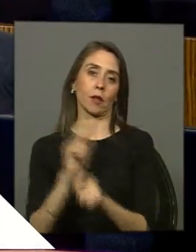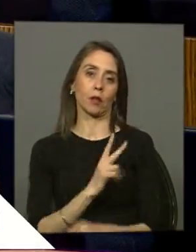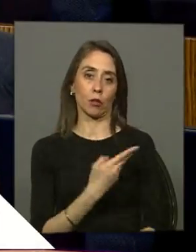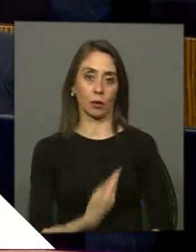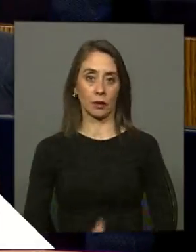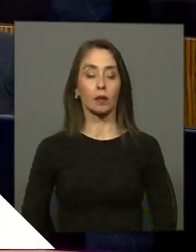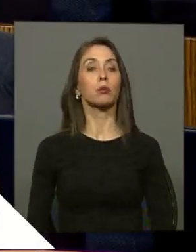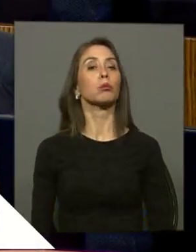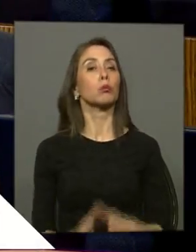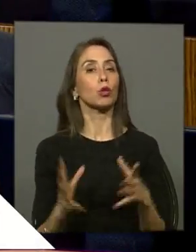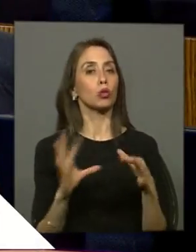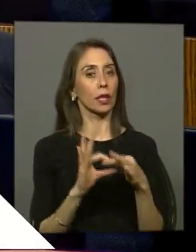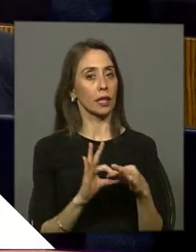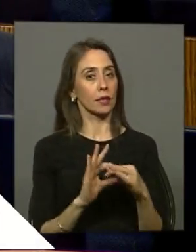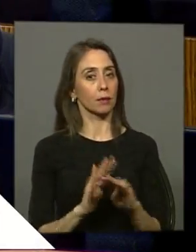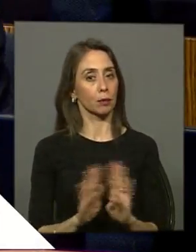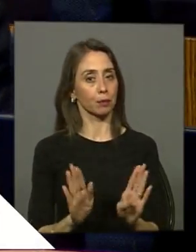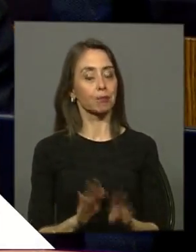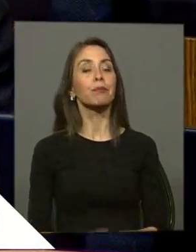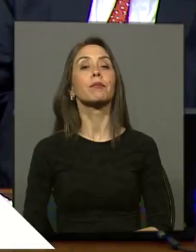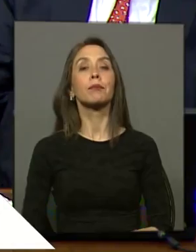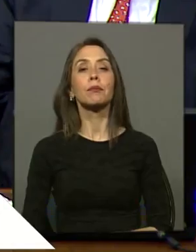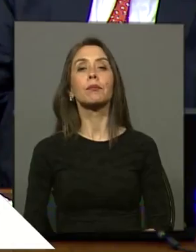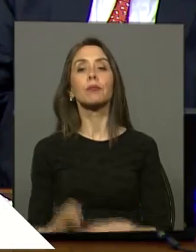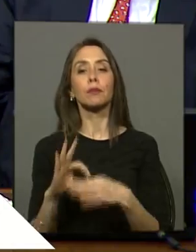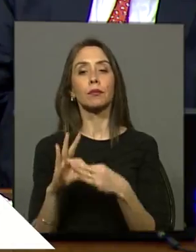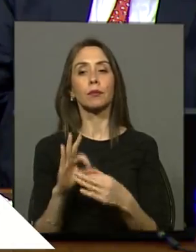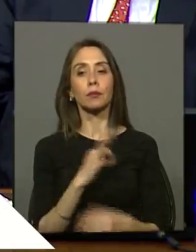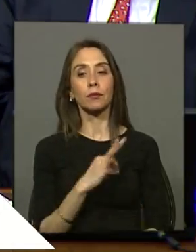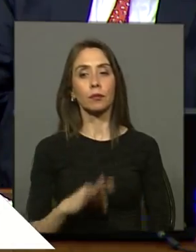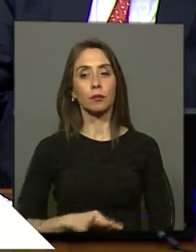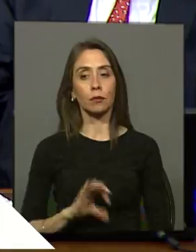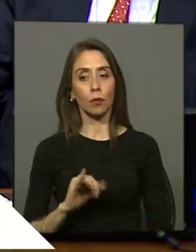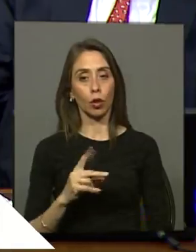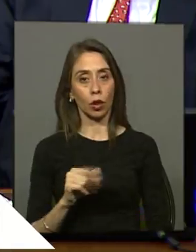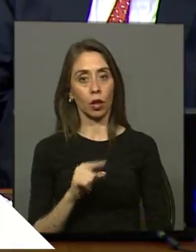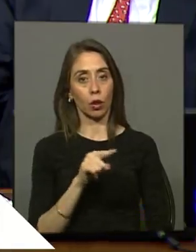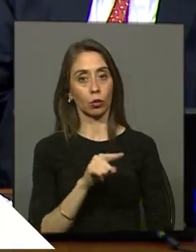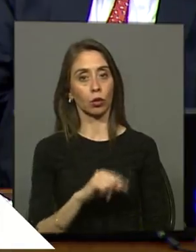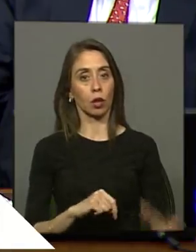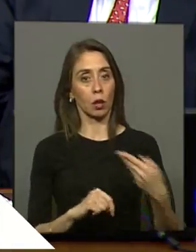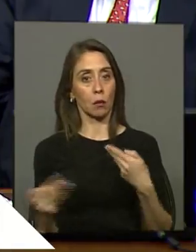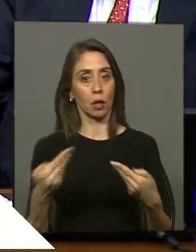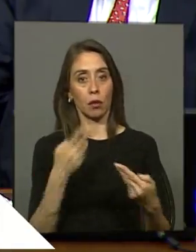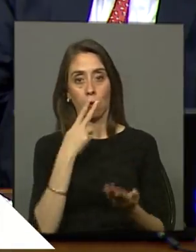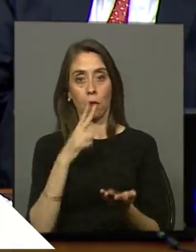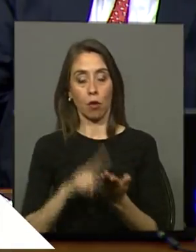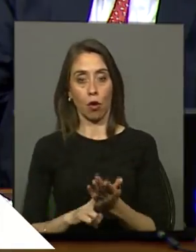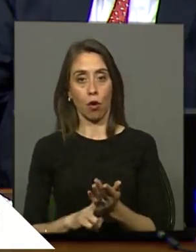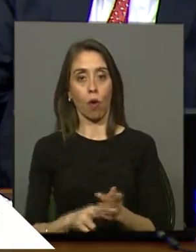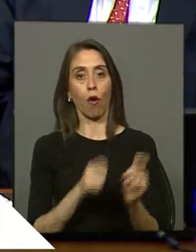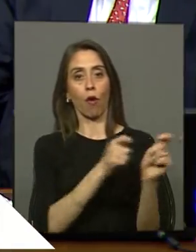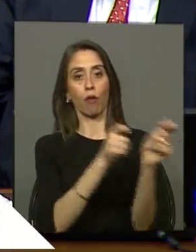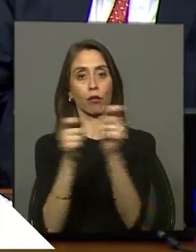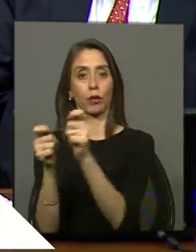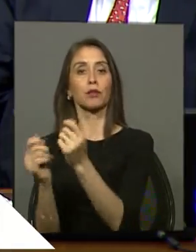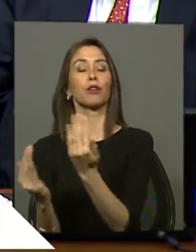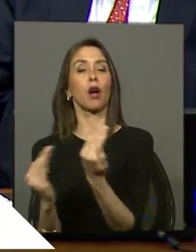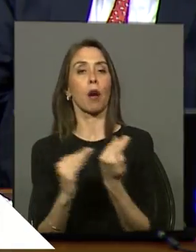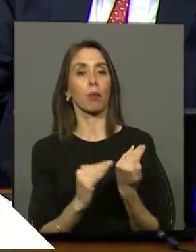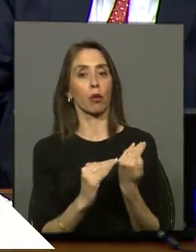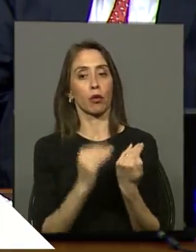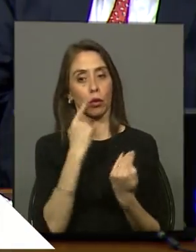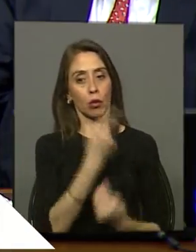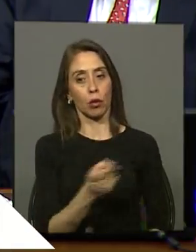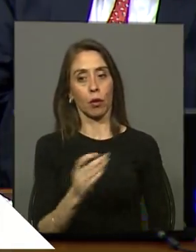estos efectos muchas gracias es dicho gracias diputado Sergio G vamos a despachar los oficios solicitados en vuestra intervención con la debida adhesión